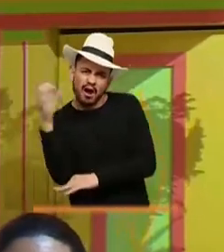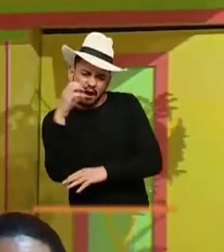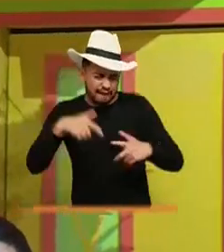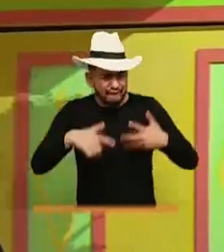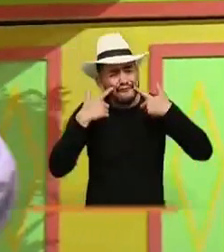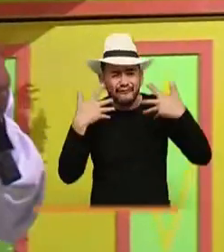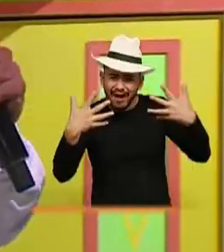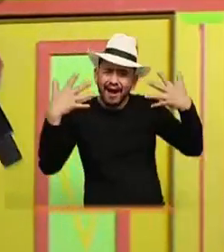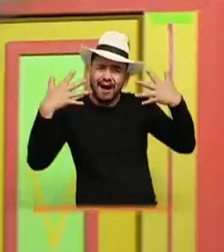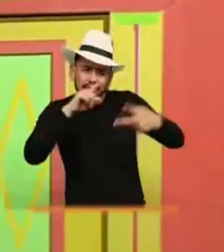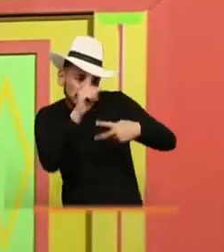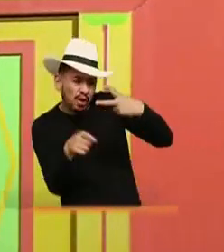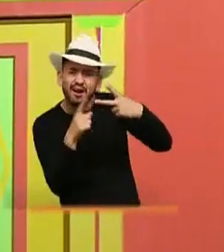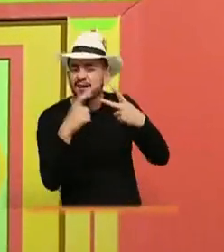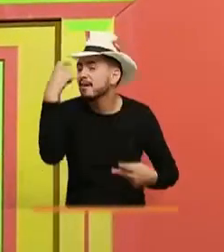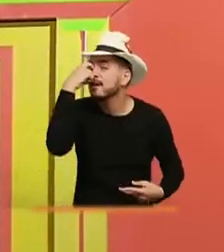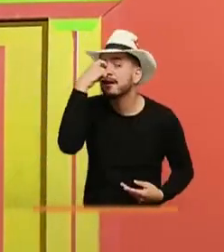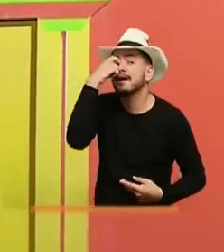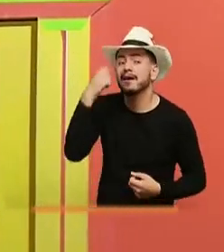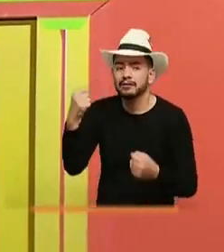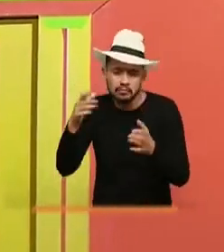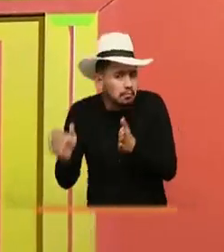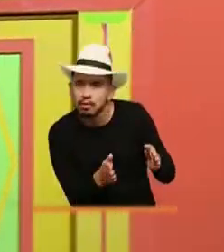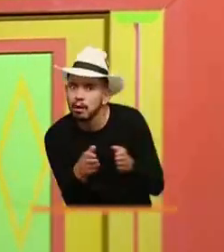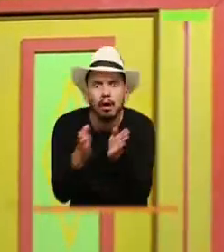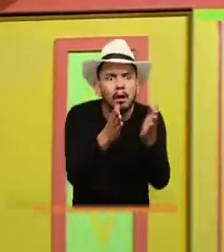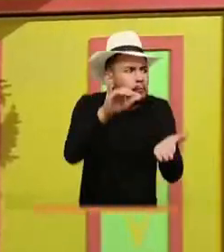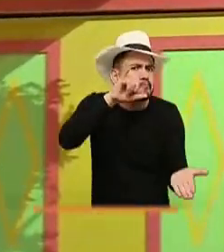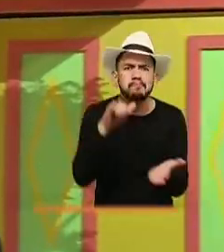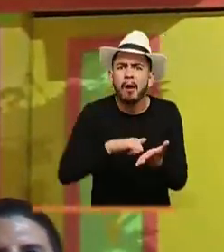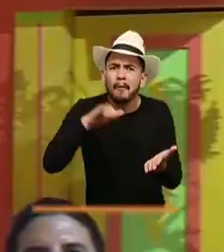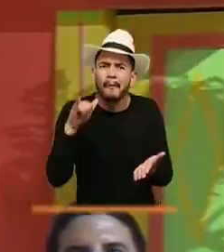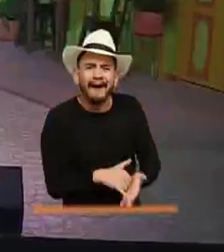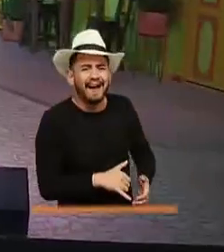ganó Nairo por la misma carretera.